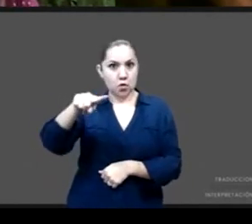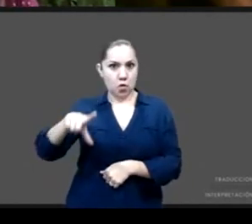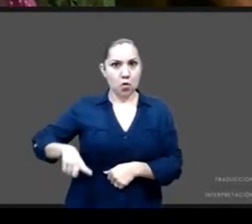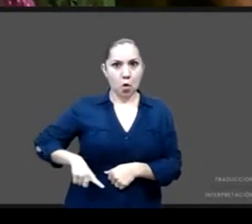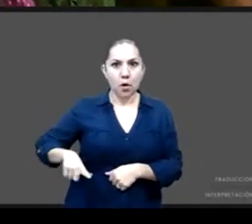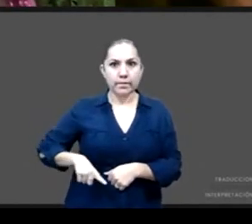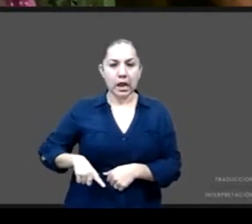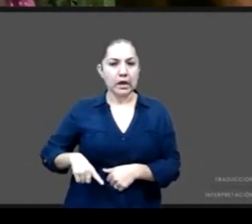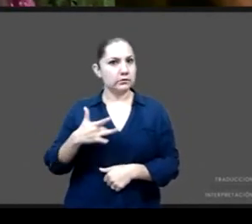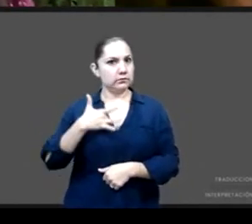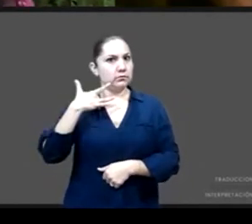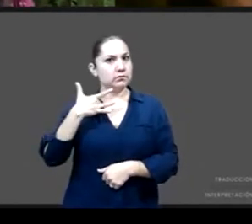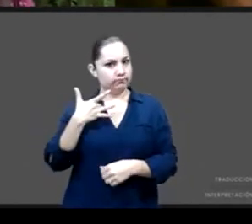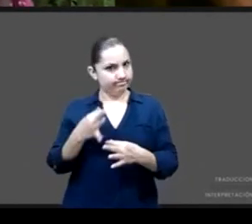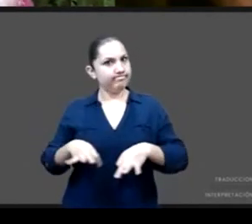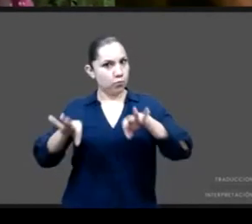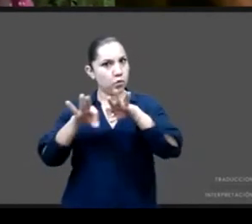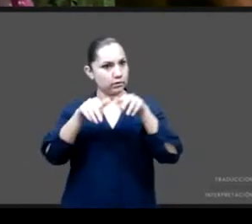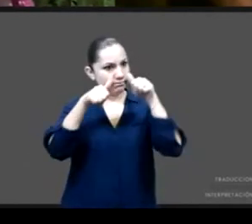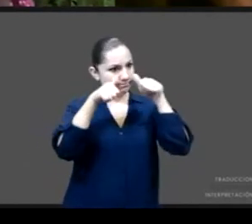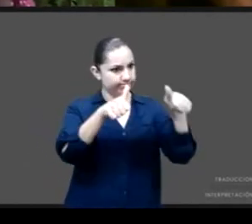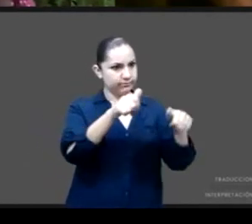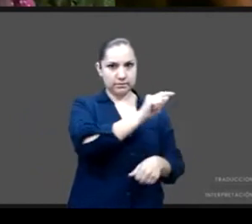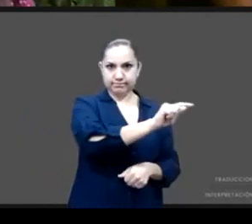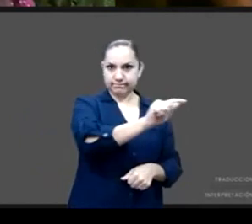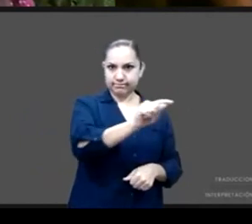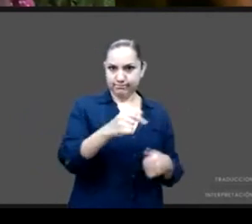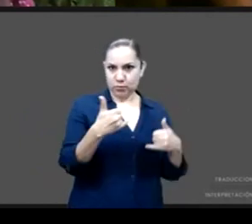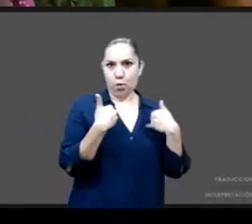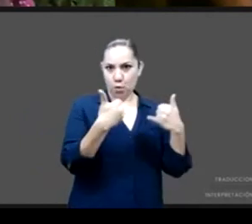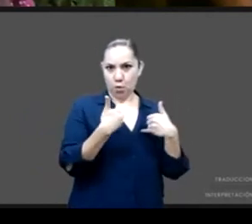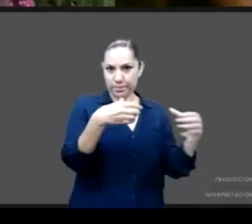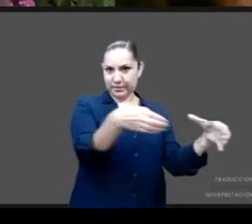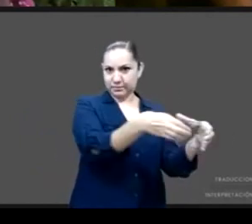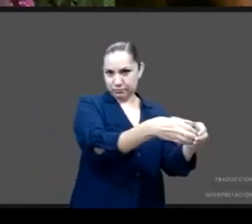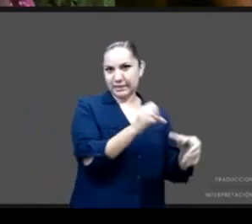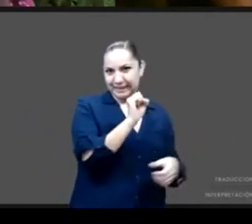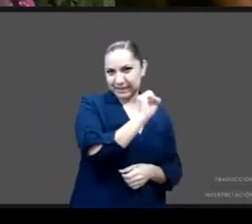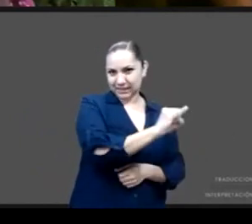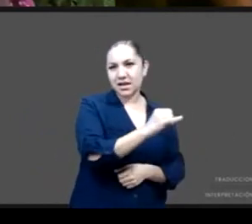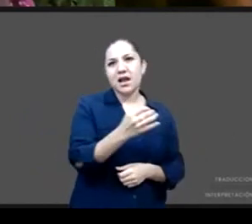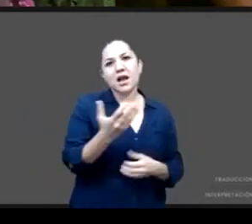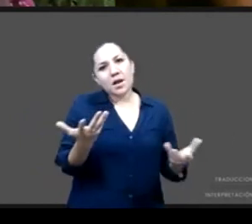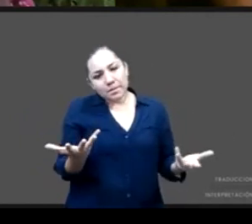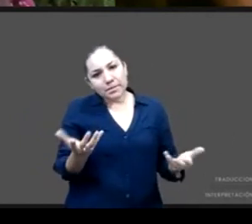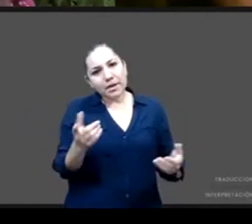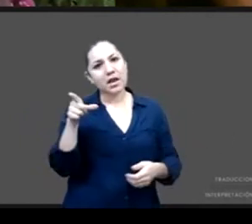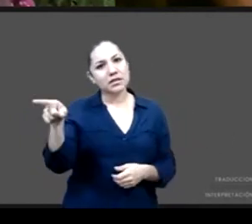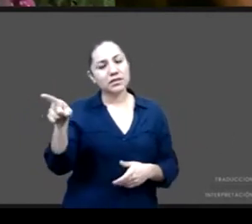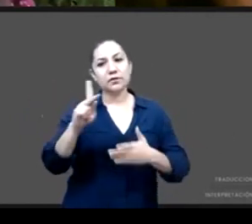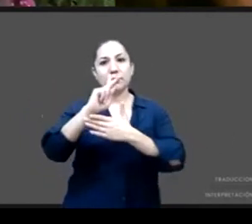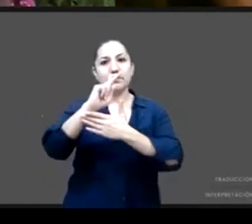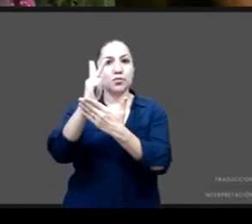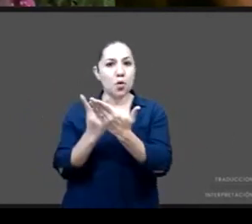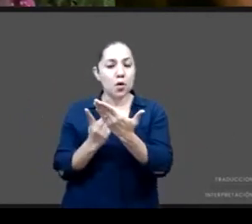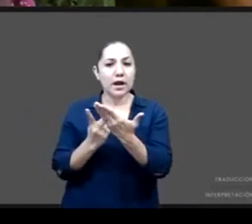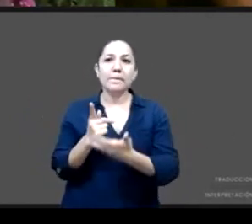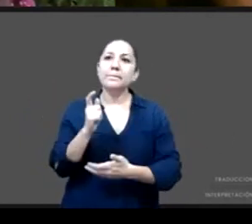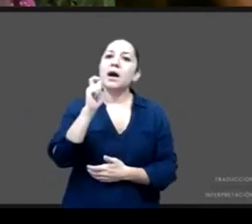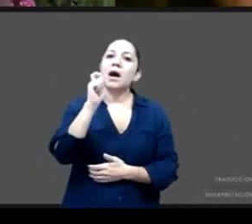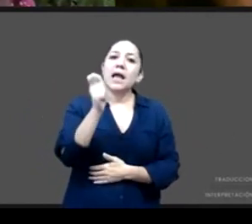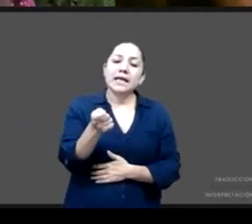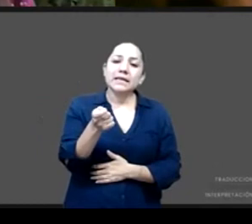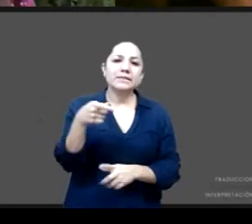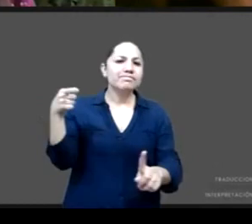esta población joven sin embargo no es un es un programa que es de capacitación dentro de